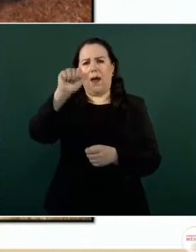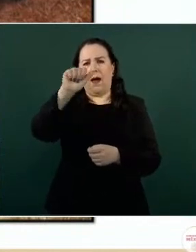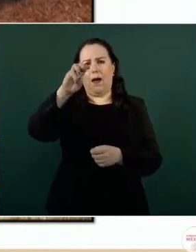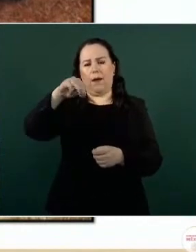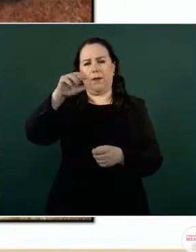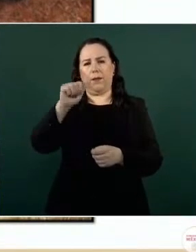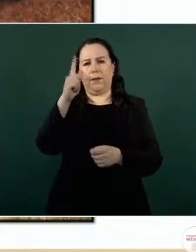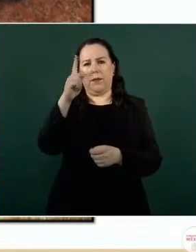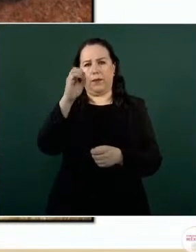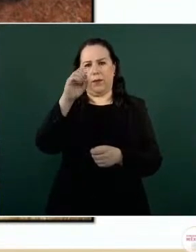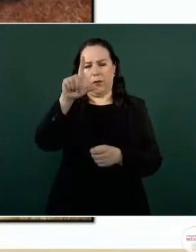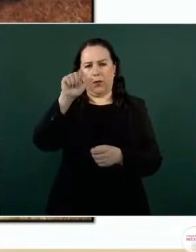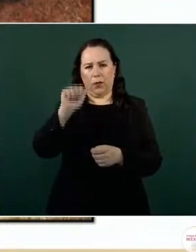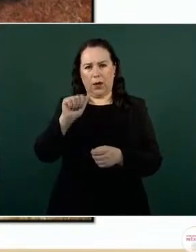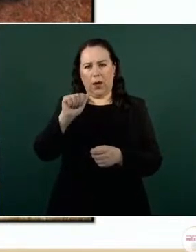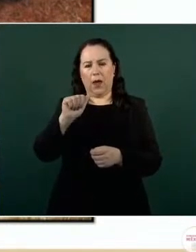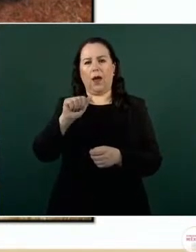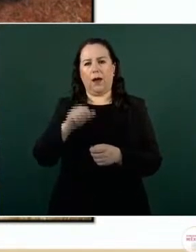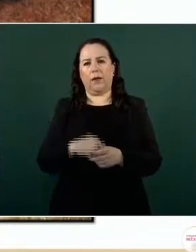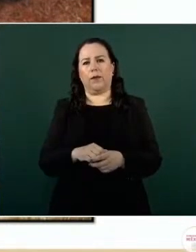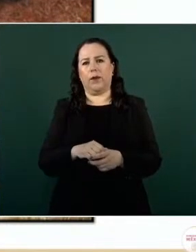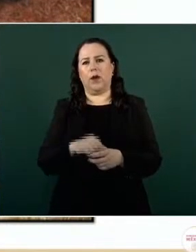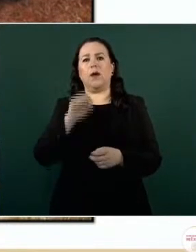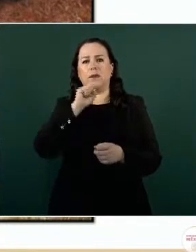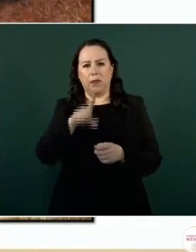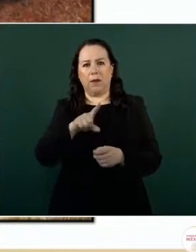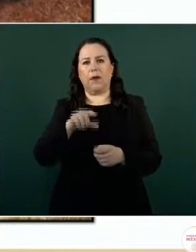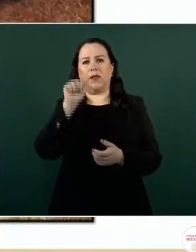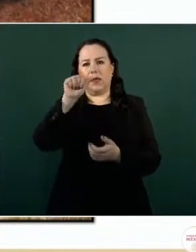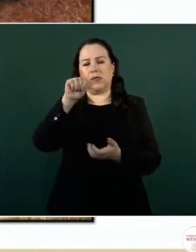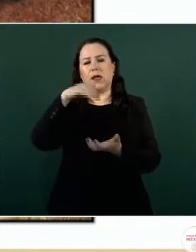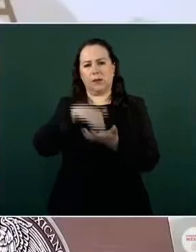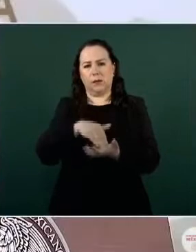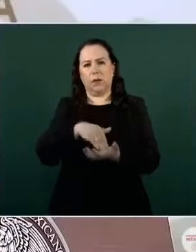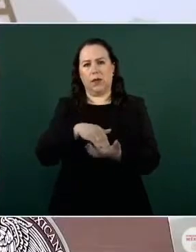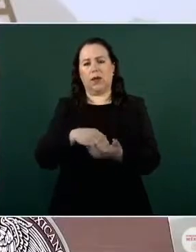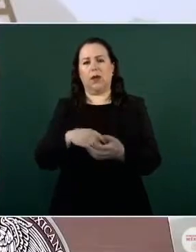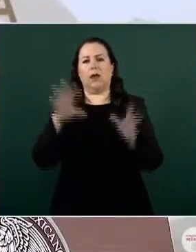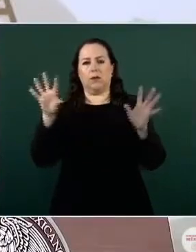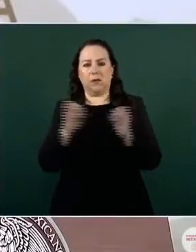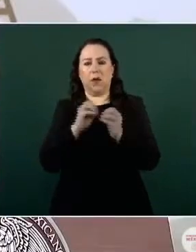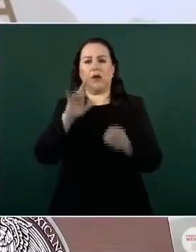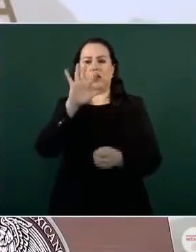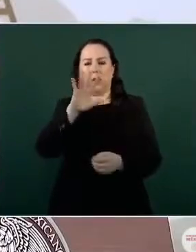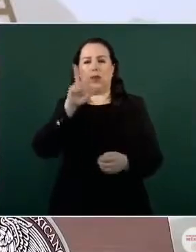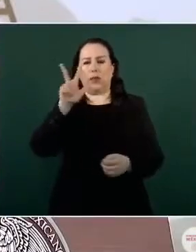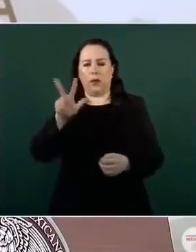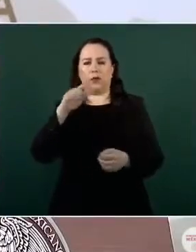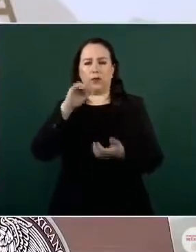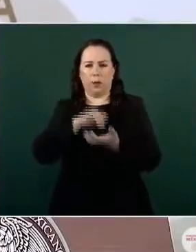19.862 plantíos en este año para un total de la administración de